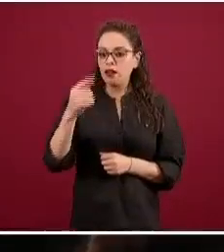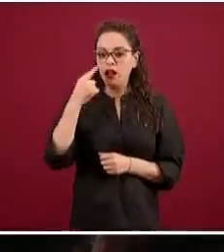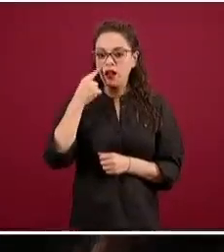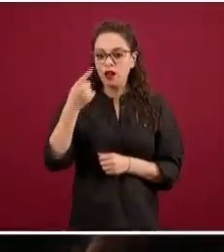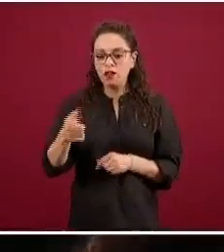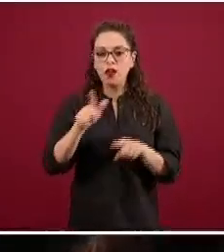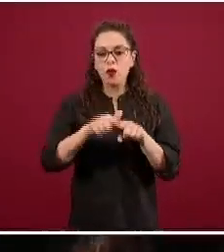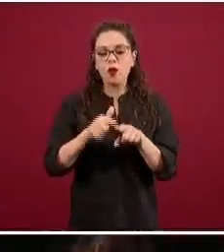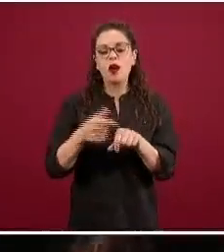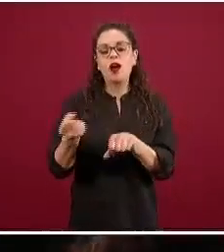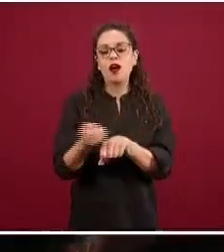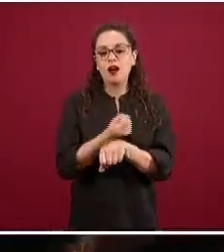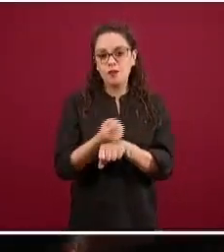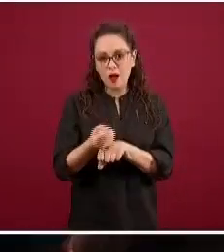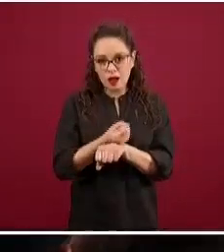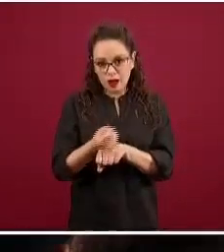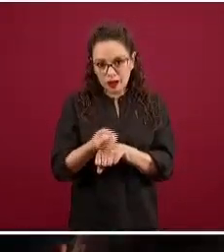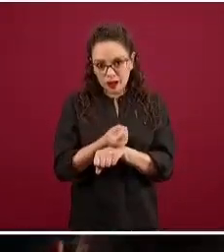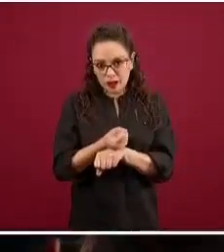parte amarilla.